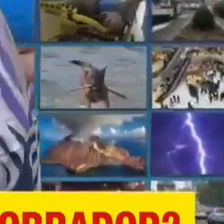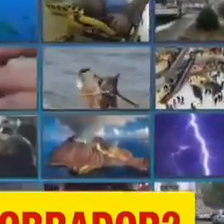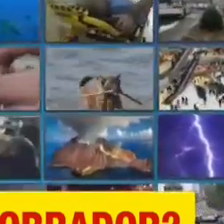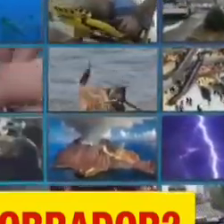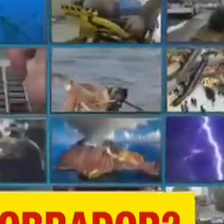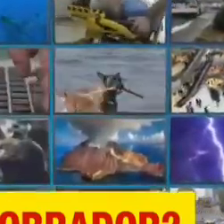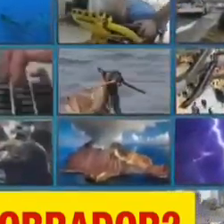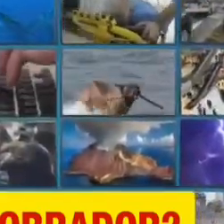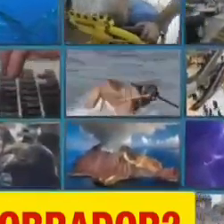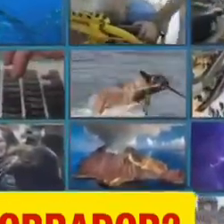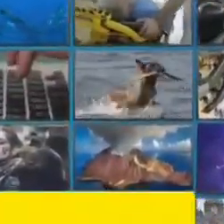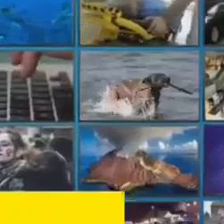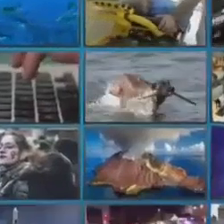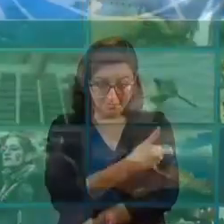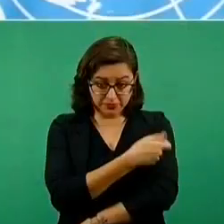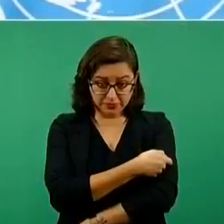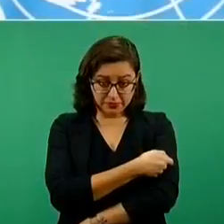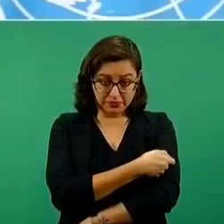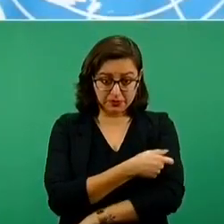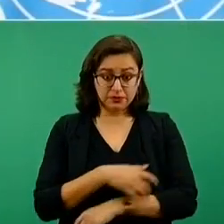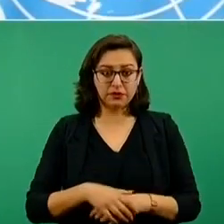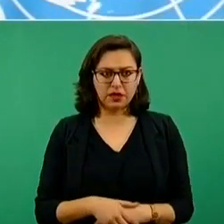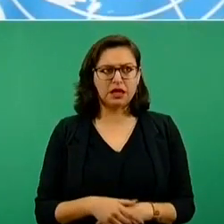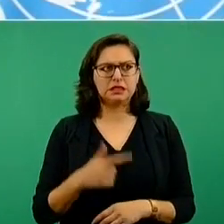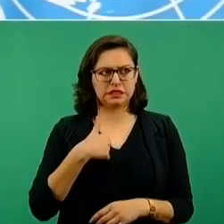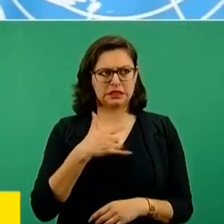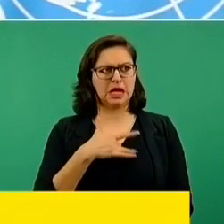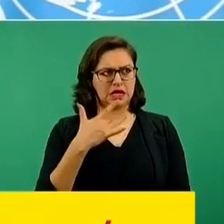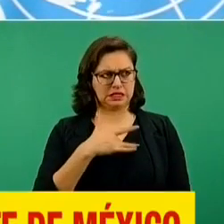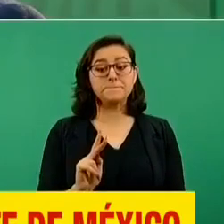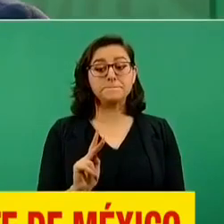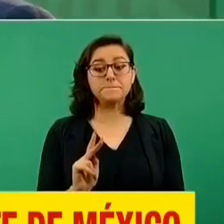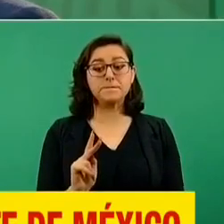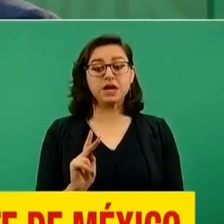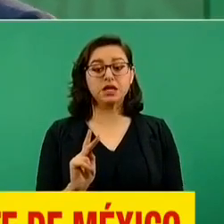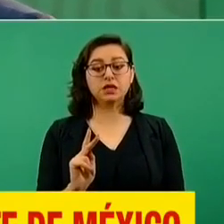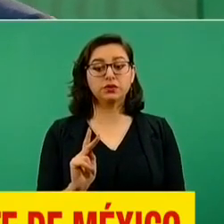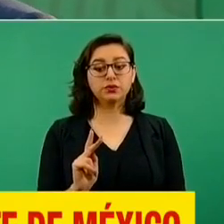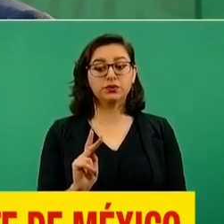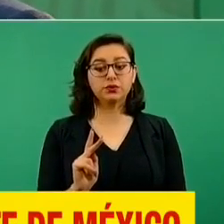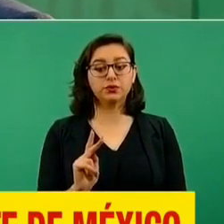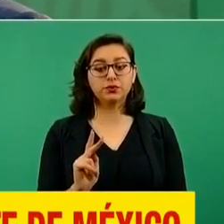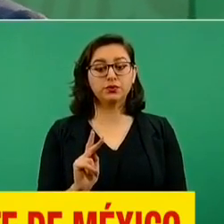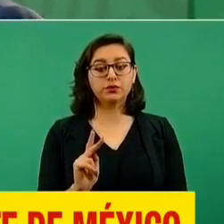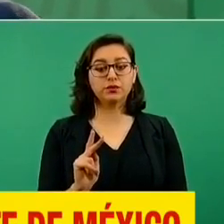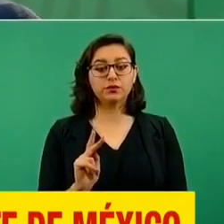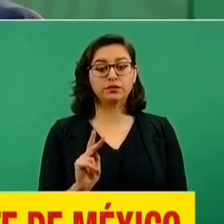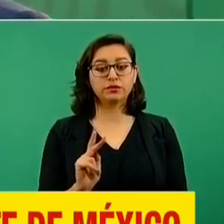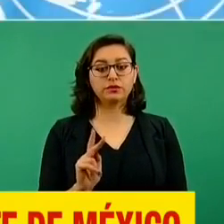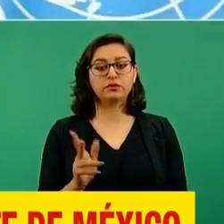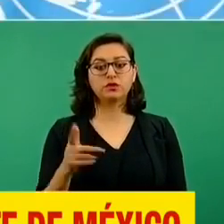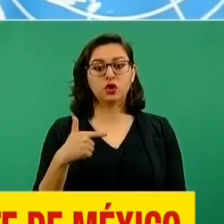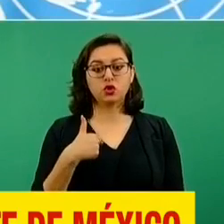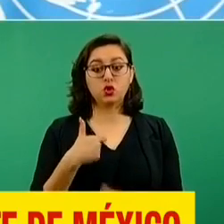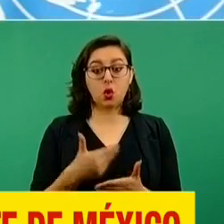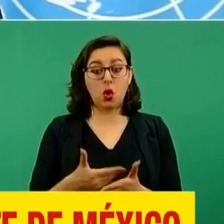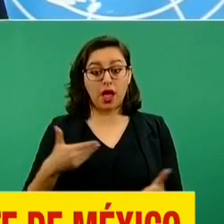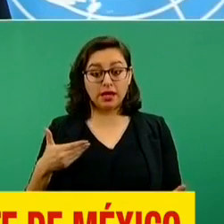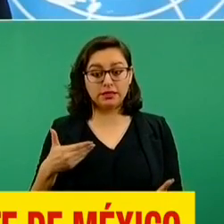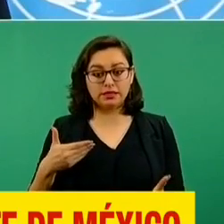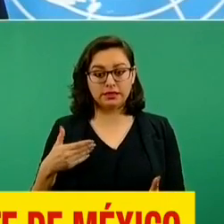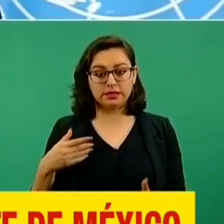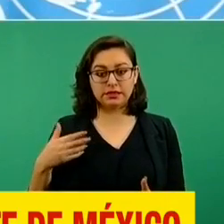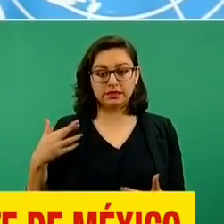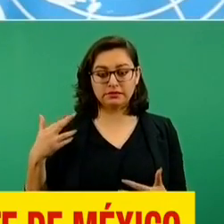el mandatario al respecto? Ya me va a corresponder, pero voy a practicarme unos estudios en